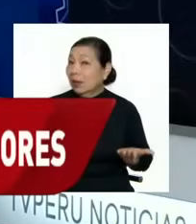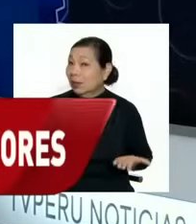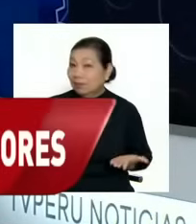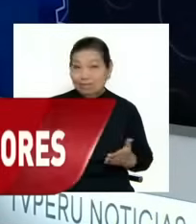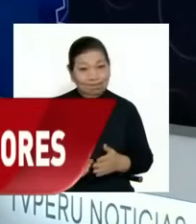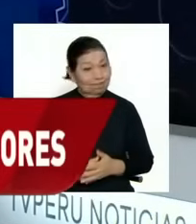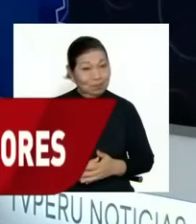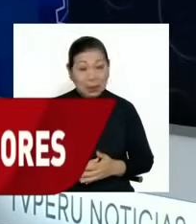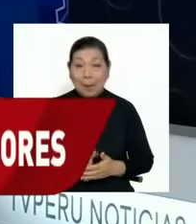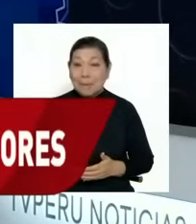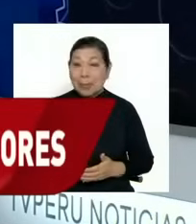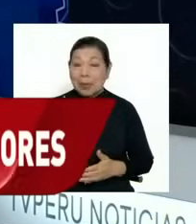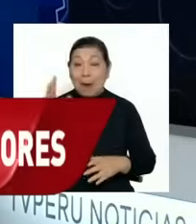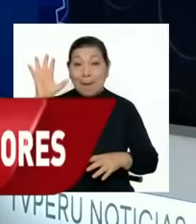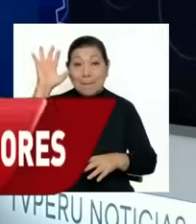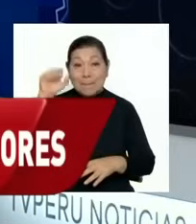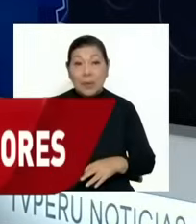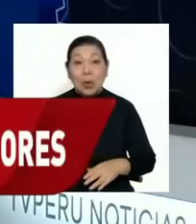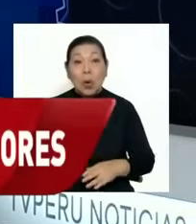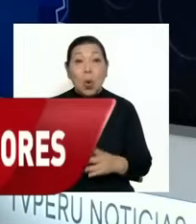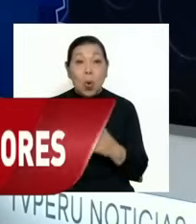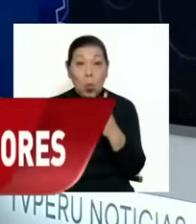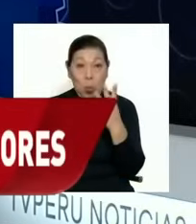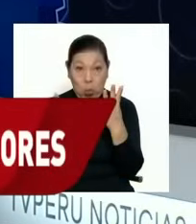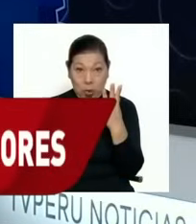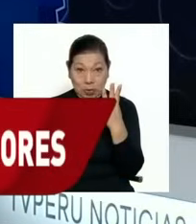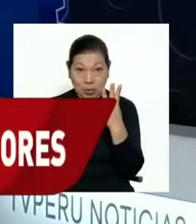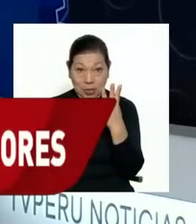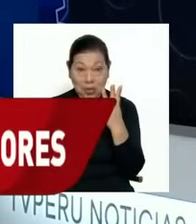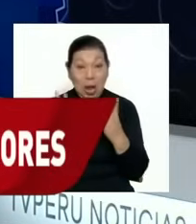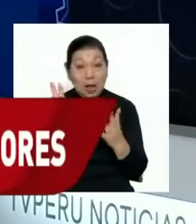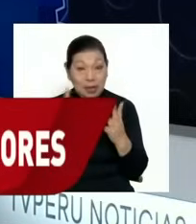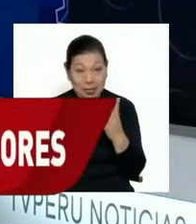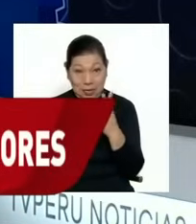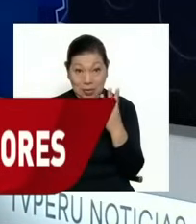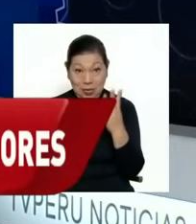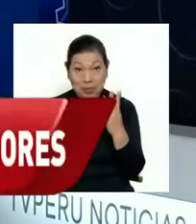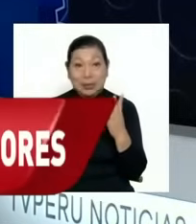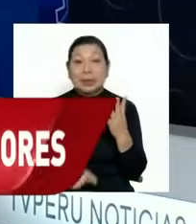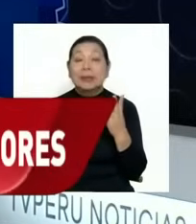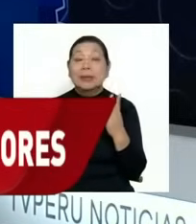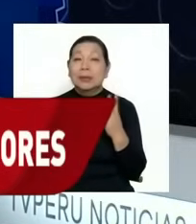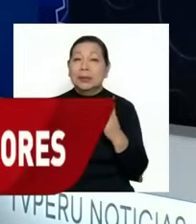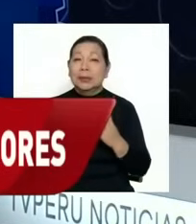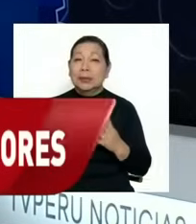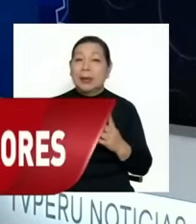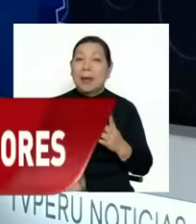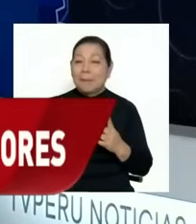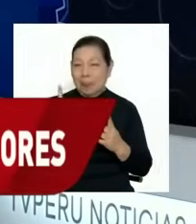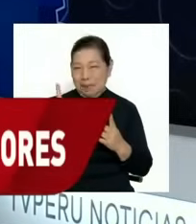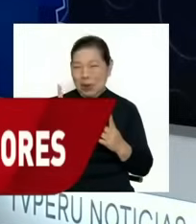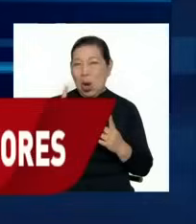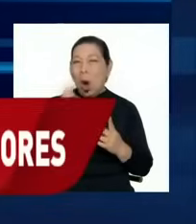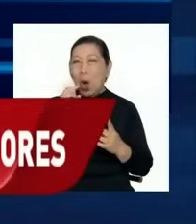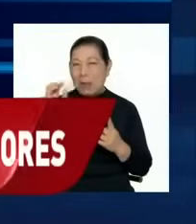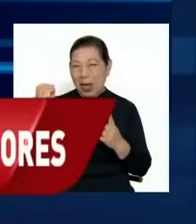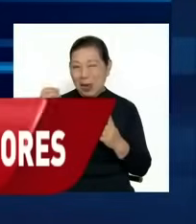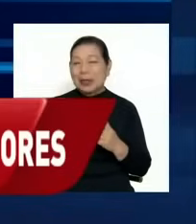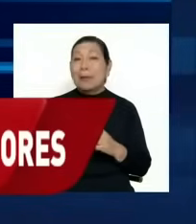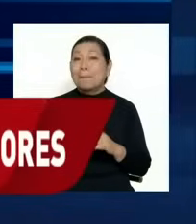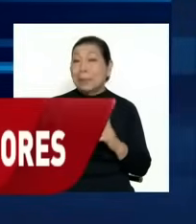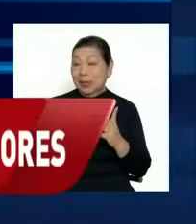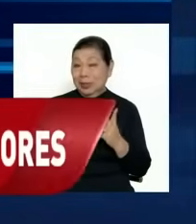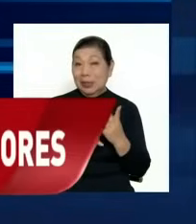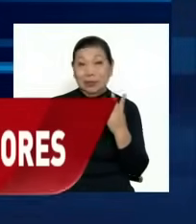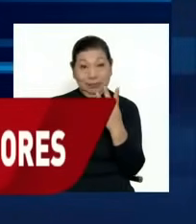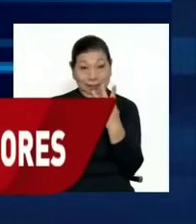que los primeros capturados fueron cuatro personas, cuatro delincuentes. Un joven primero, ¿no? El delincuente este correcto, que estaba arranqueado. Pero de